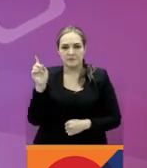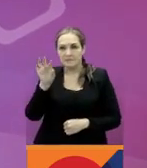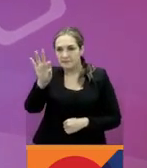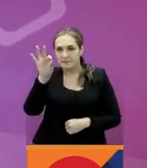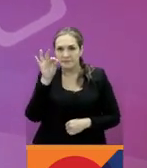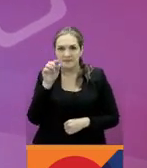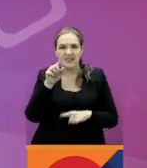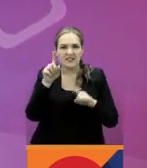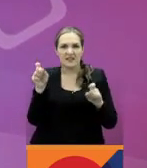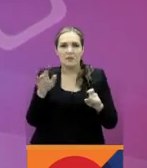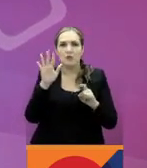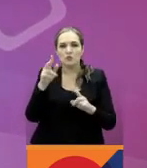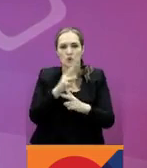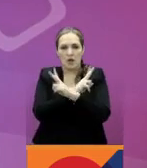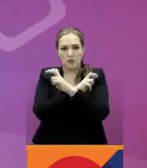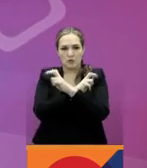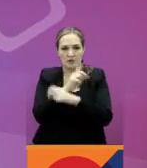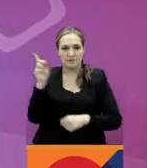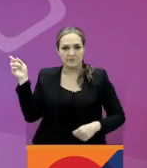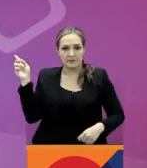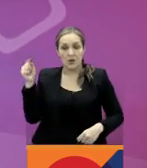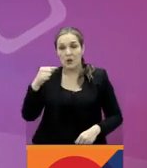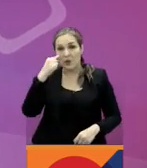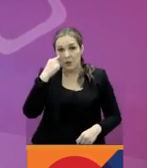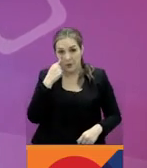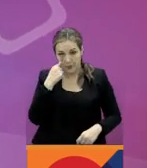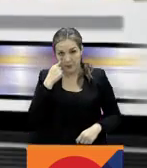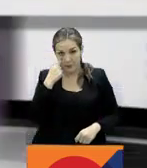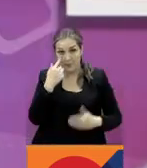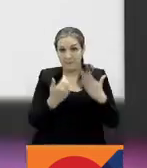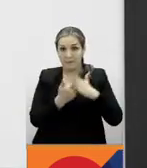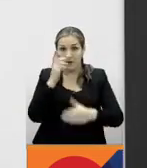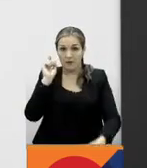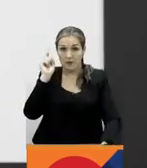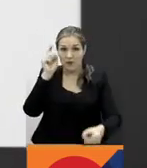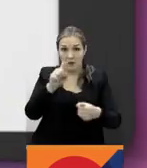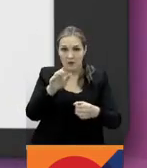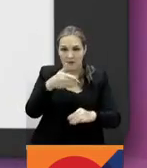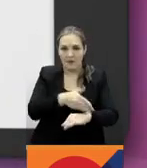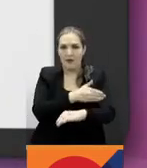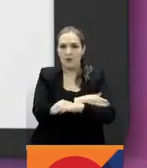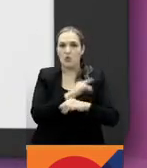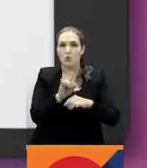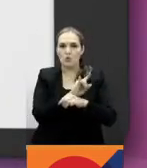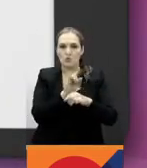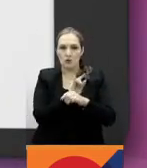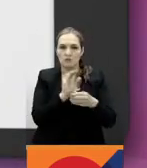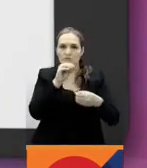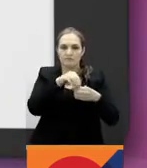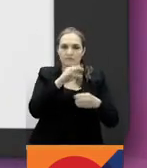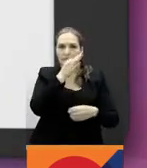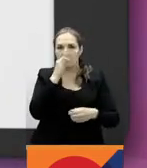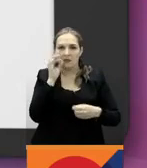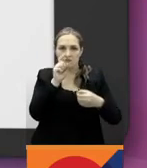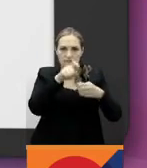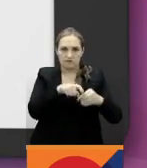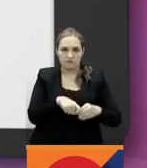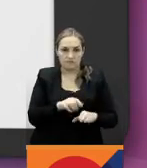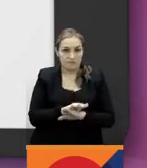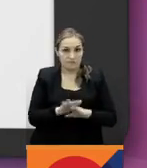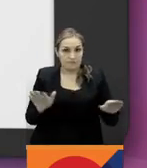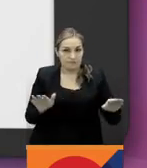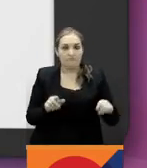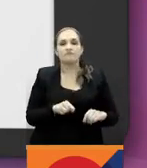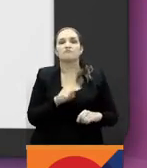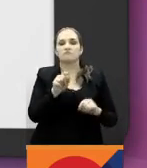la oferta de Austria. Ojo, porque antes de empezar cualquier proceso debe crear un usuario y contraseña para registrar sus datos. Al